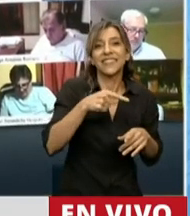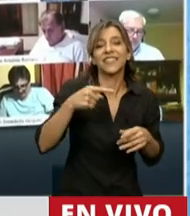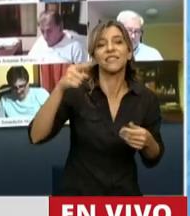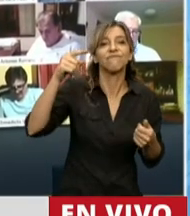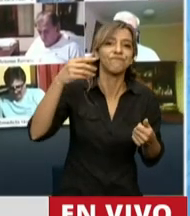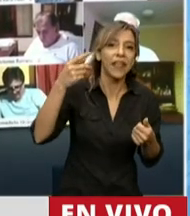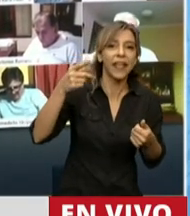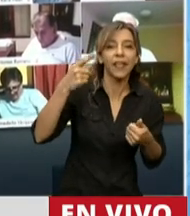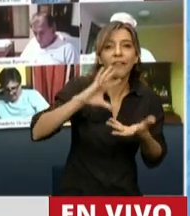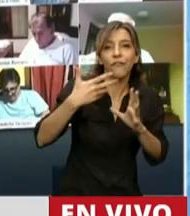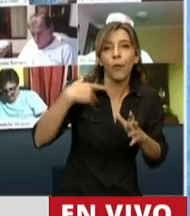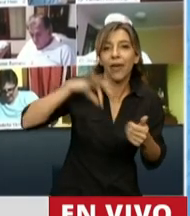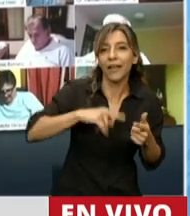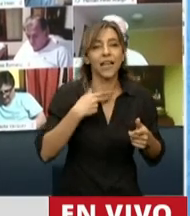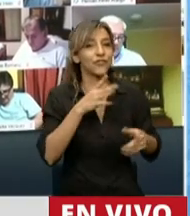periodo